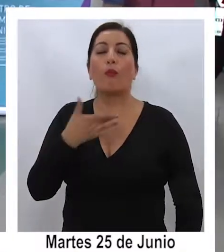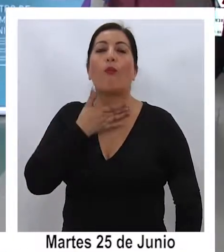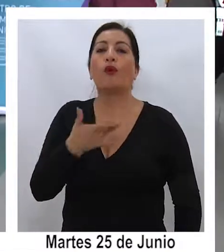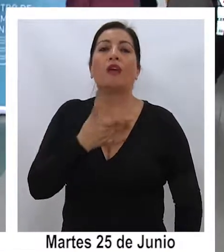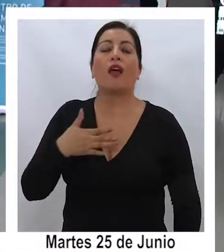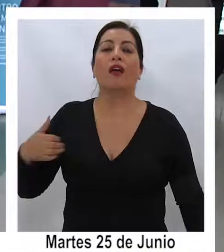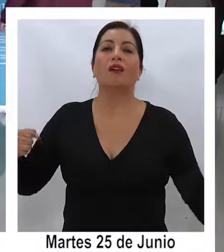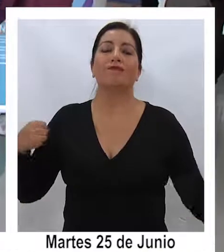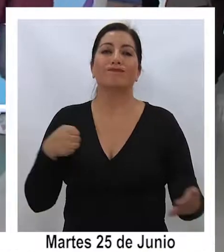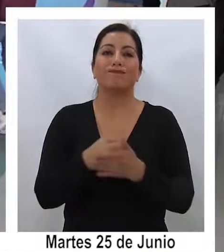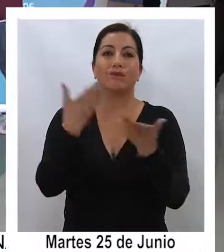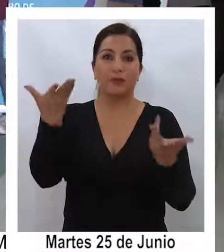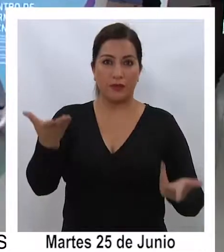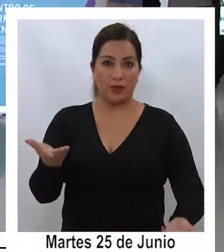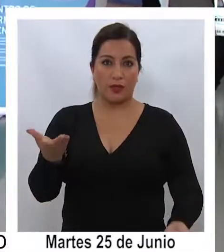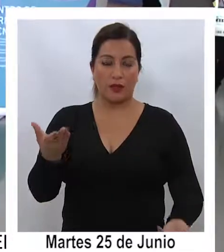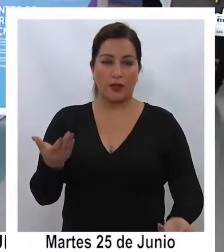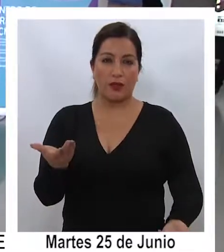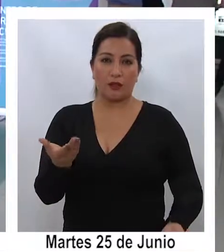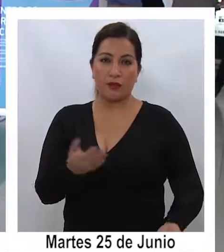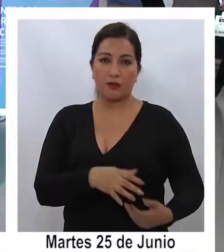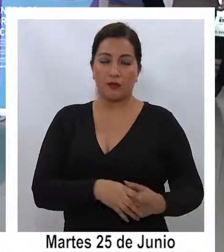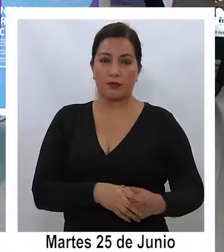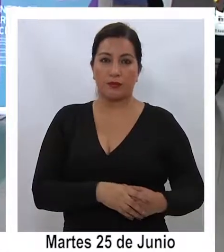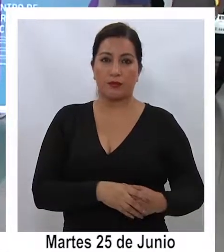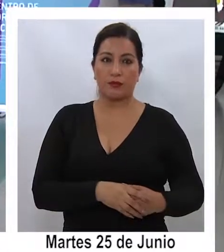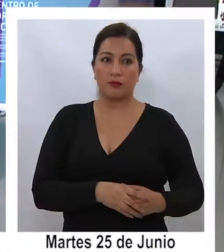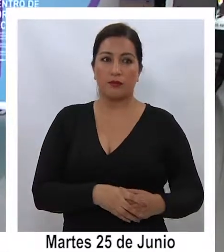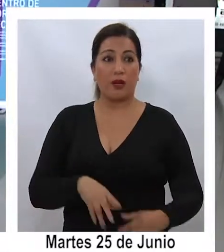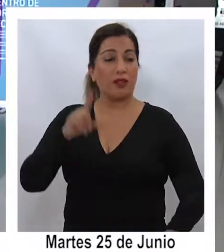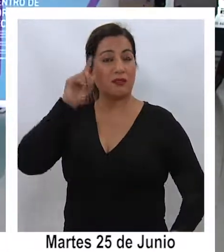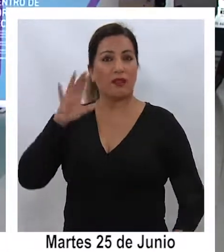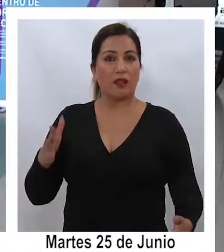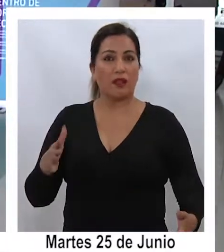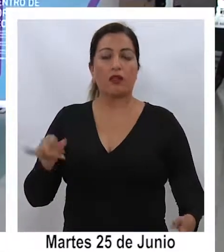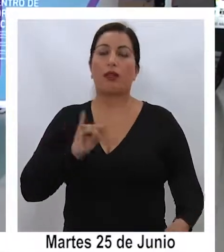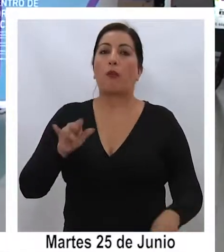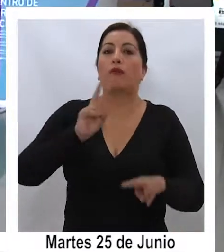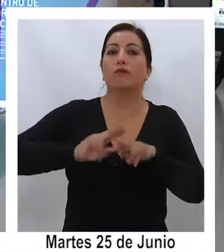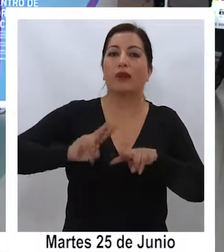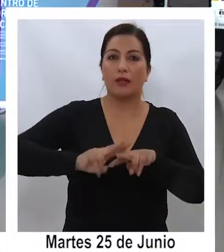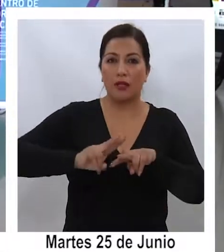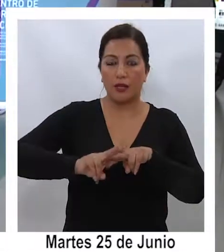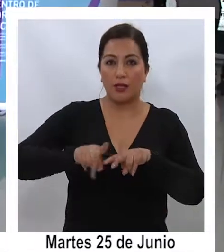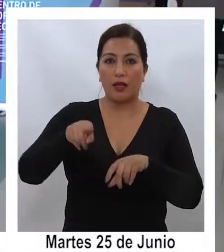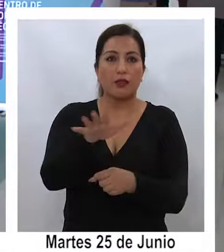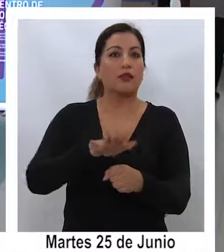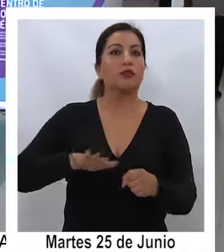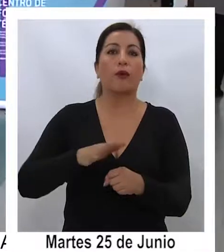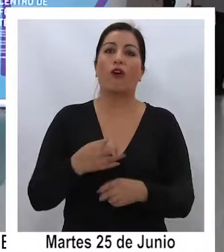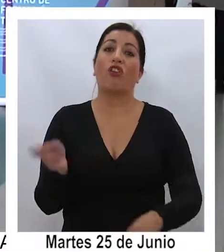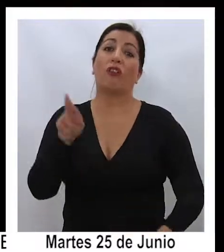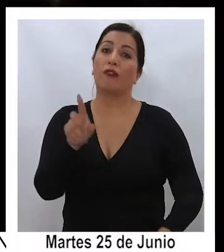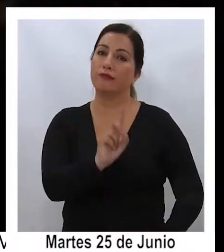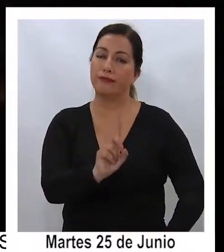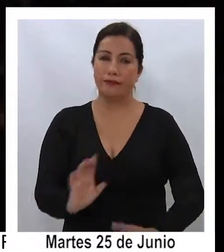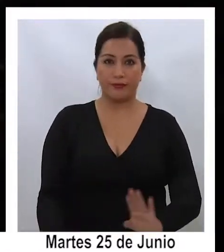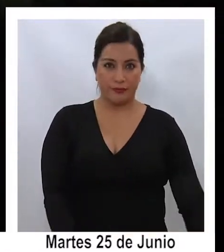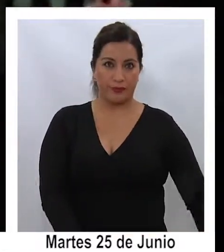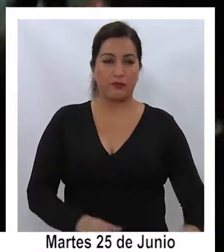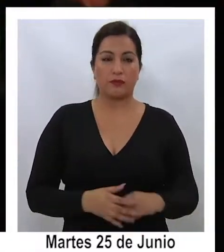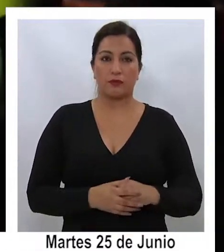causa, ¿cierto? Para poder dar las medidas correctivas que permitan que esta situación no vuelva a ocurrir.